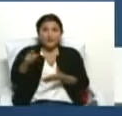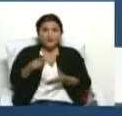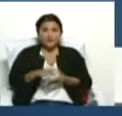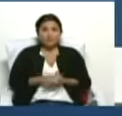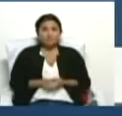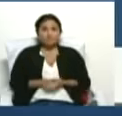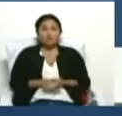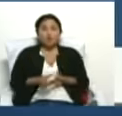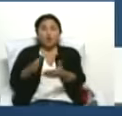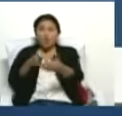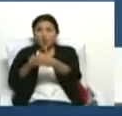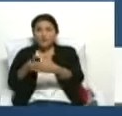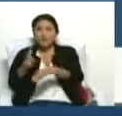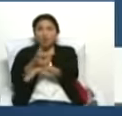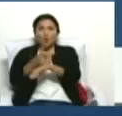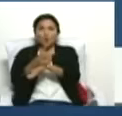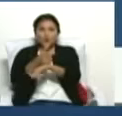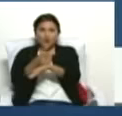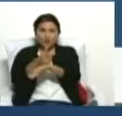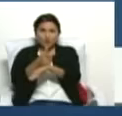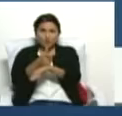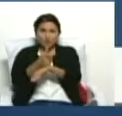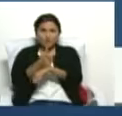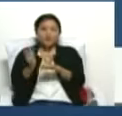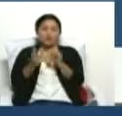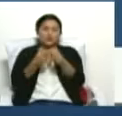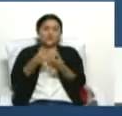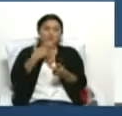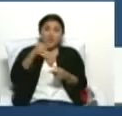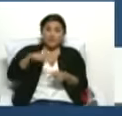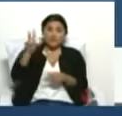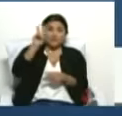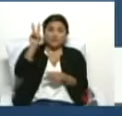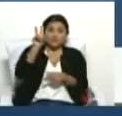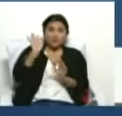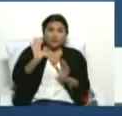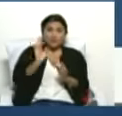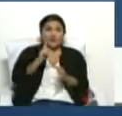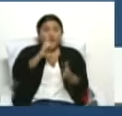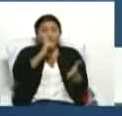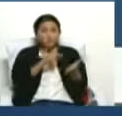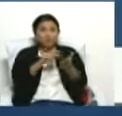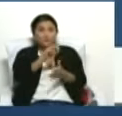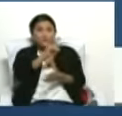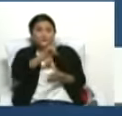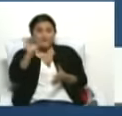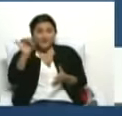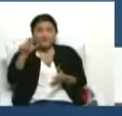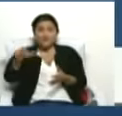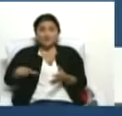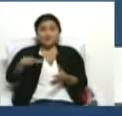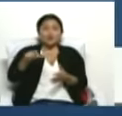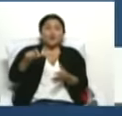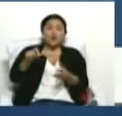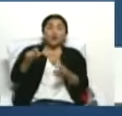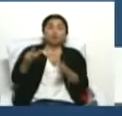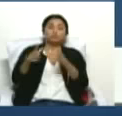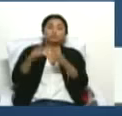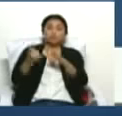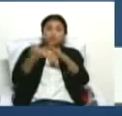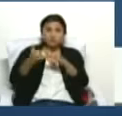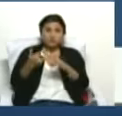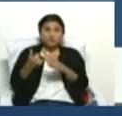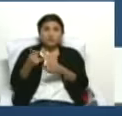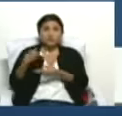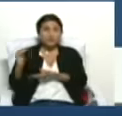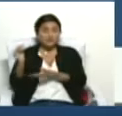ese gobierno, lo que ha ocurrido en Venezuela. En el año 2020 la USAID admitió que entregó